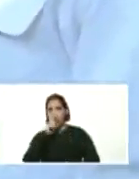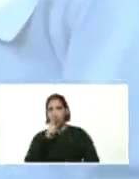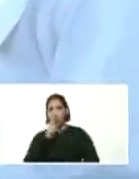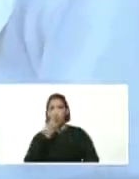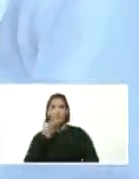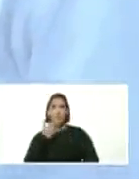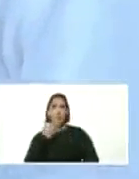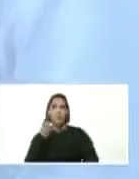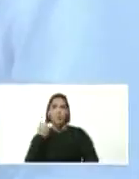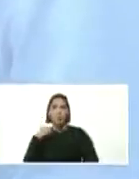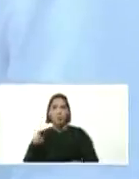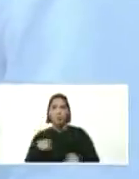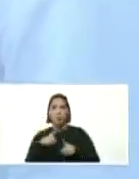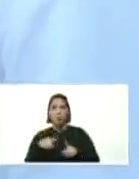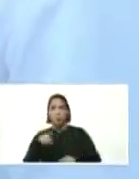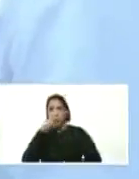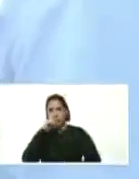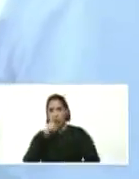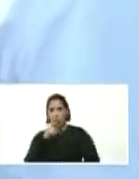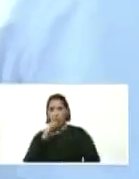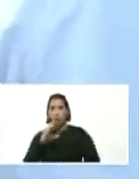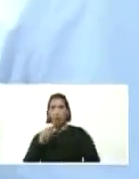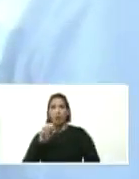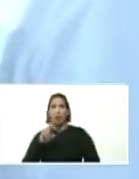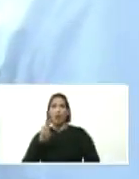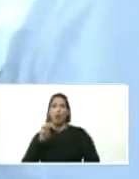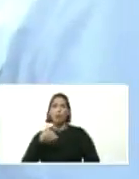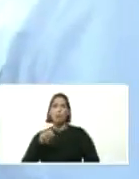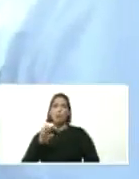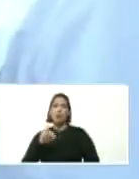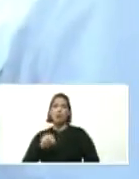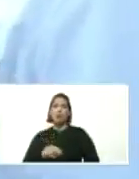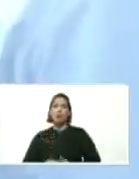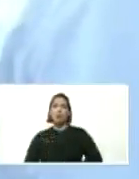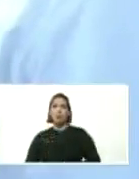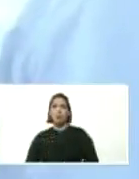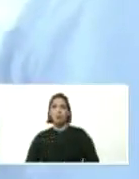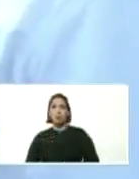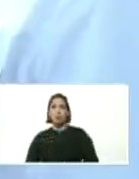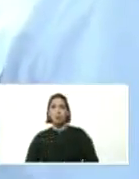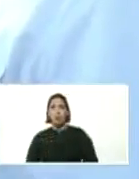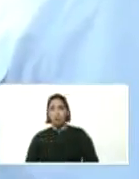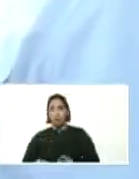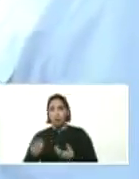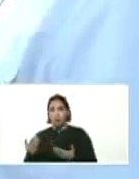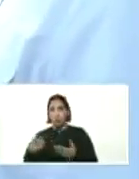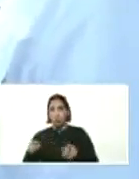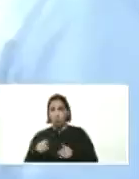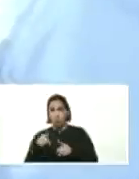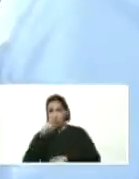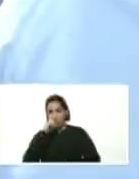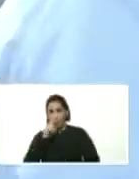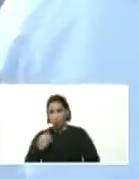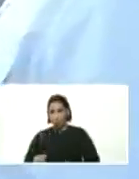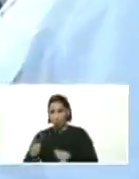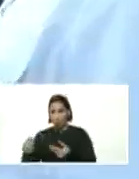ejemplo, ayer cumplió años la almirante en jefa Carmen Teresa Meléndez Rivas, mi regalo de cumpleaños es este